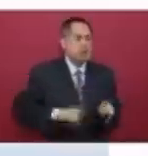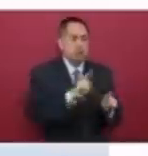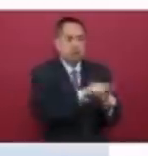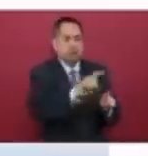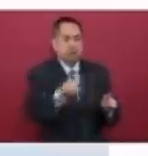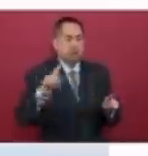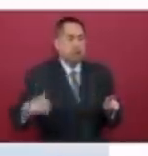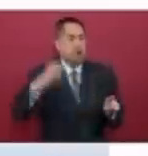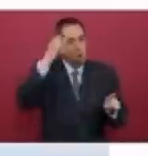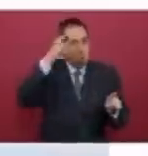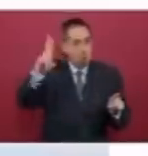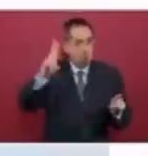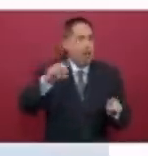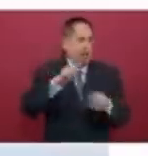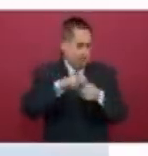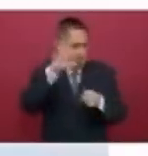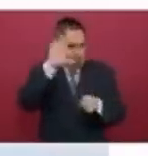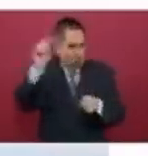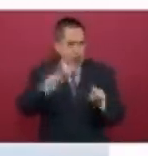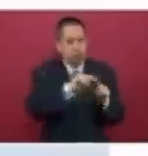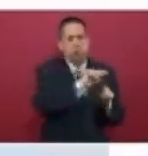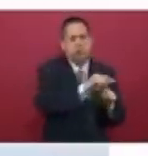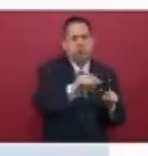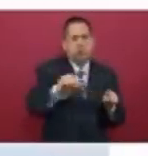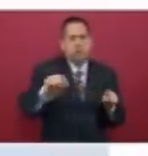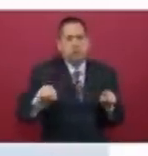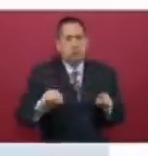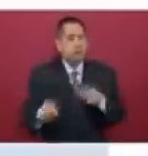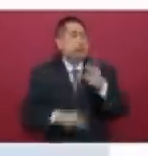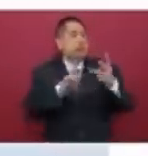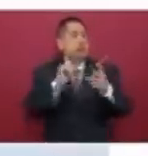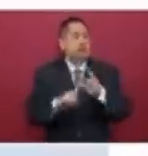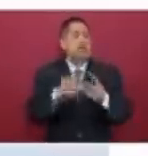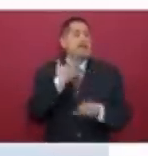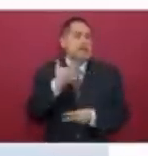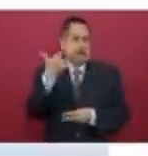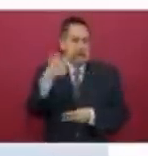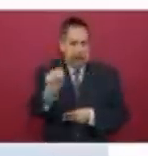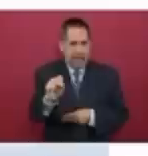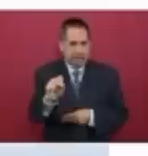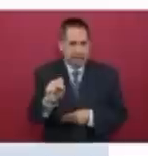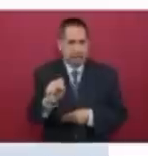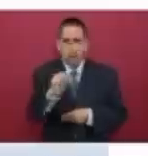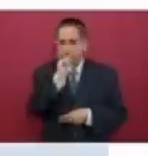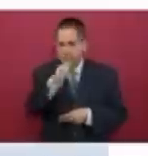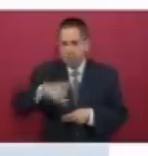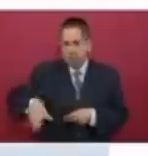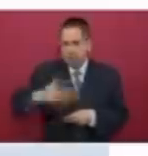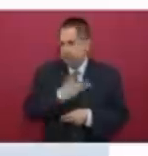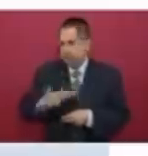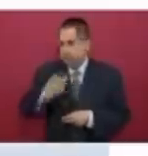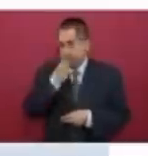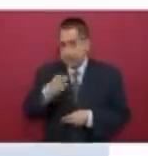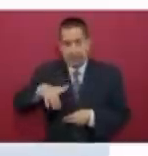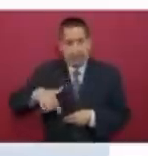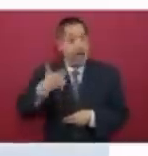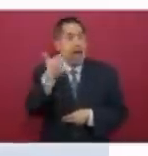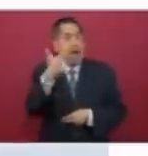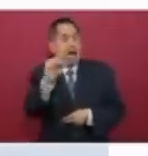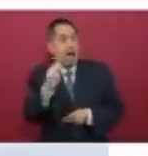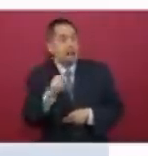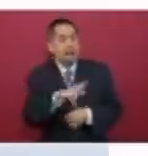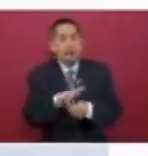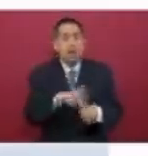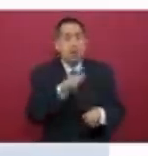puglia en el estado de morelos el tercero es el gasoducto al que se refería el señor presidente el cual suministra gas natural